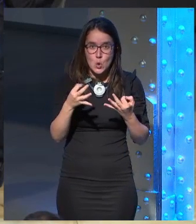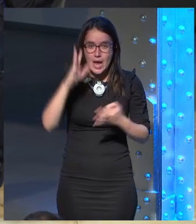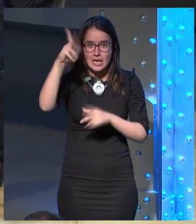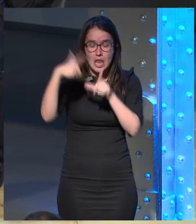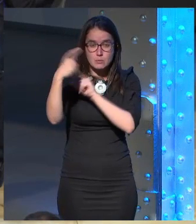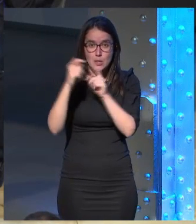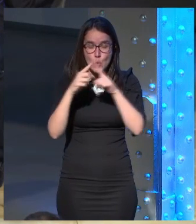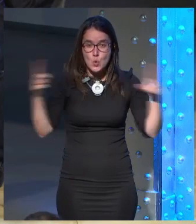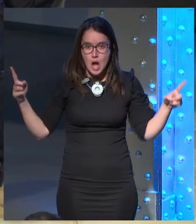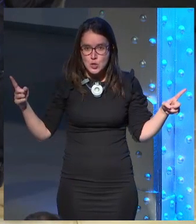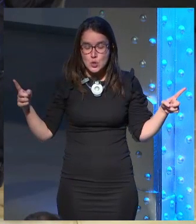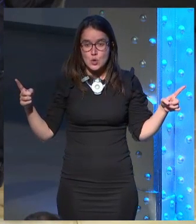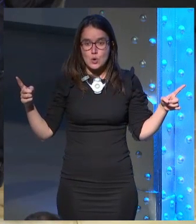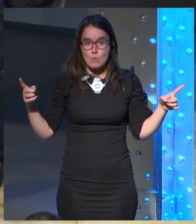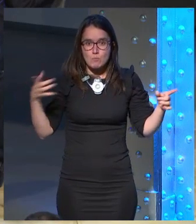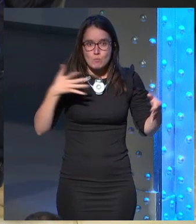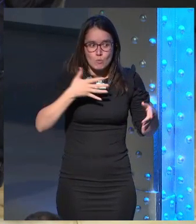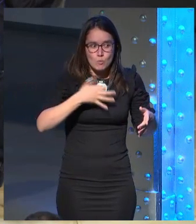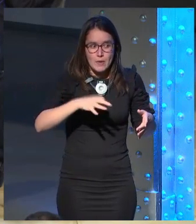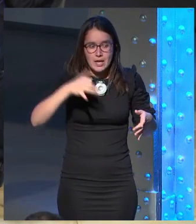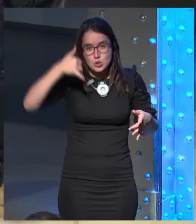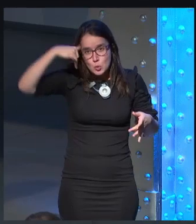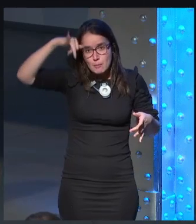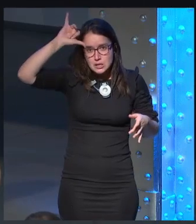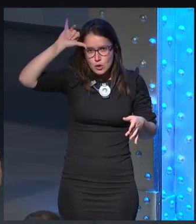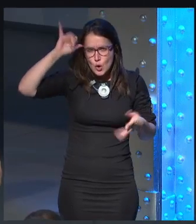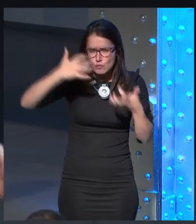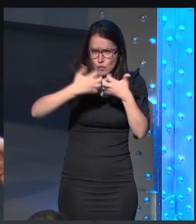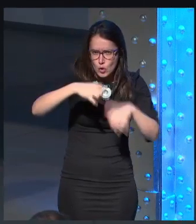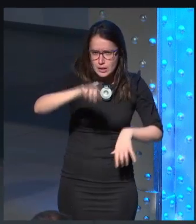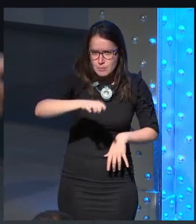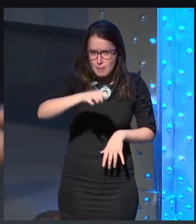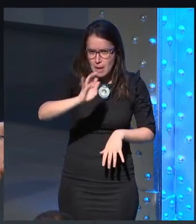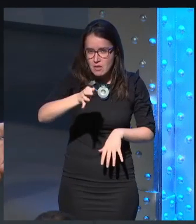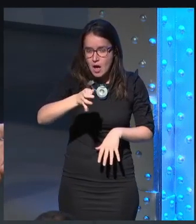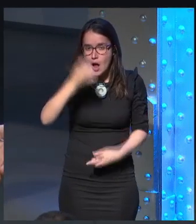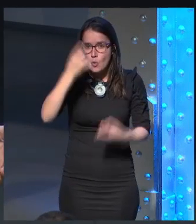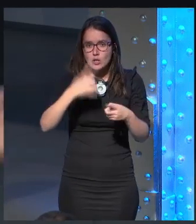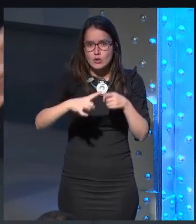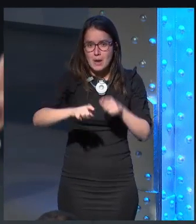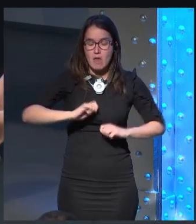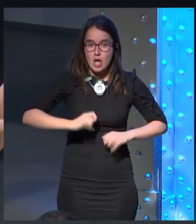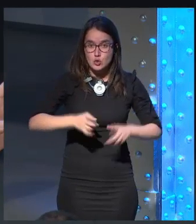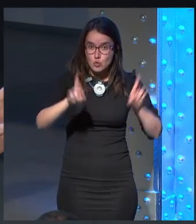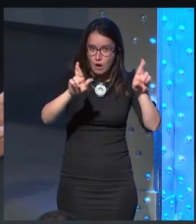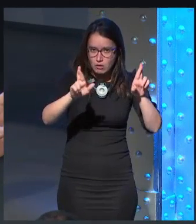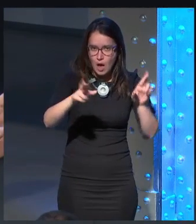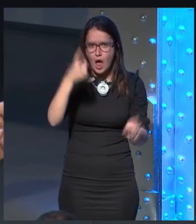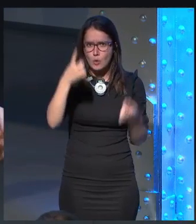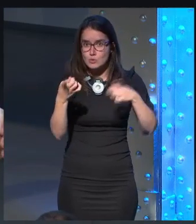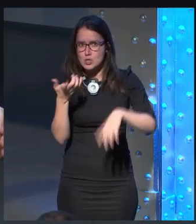la superstición también funciona. Hay algunas cosas que se suelen hacer para desearse suerte, algunas bastante